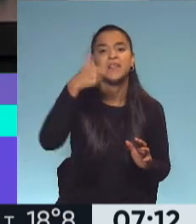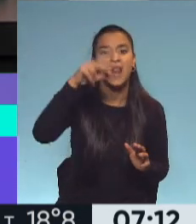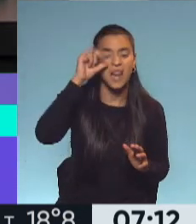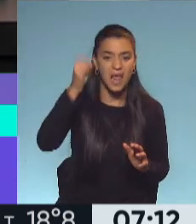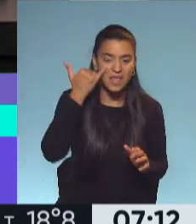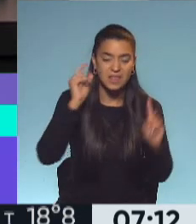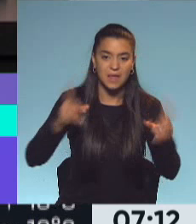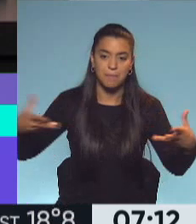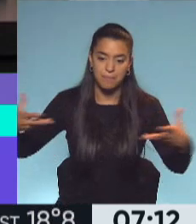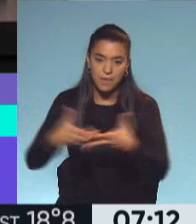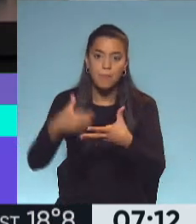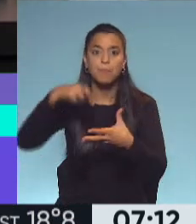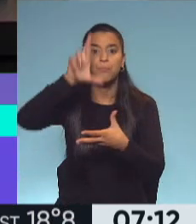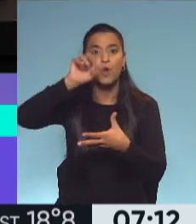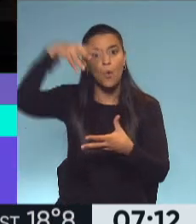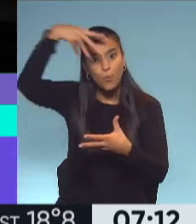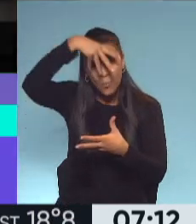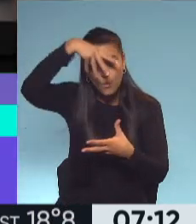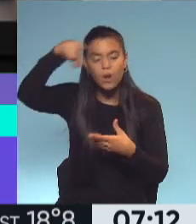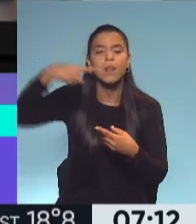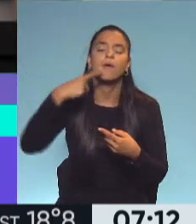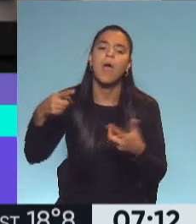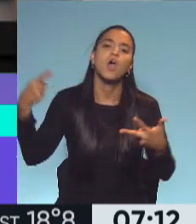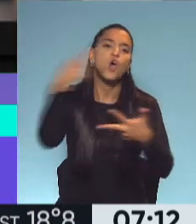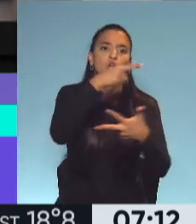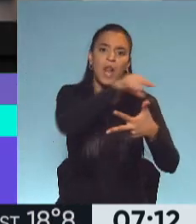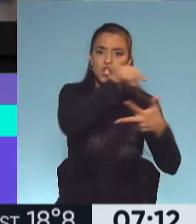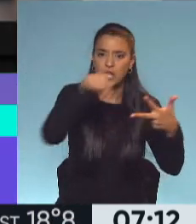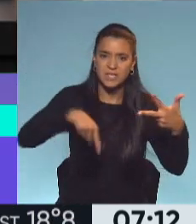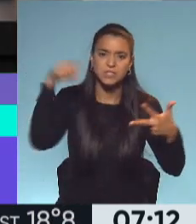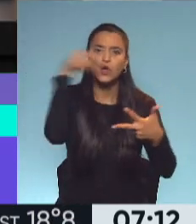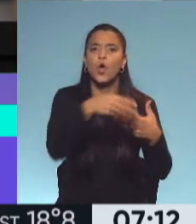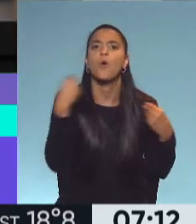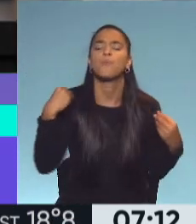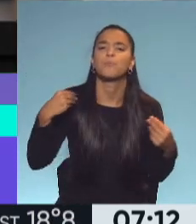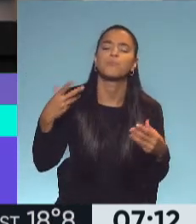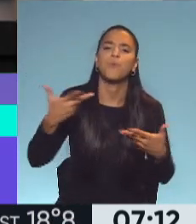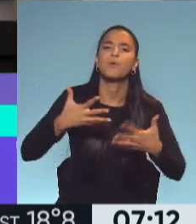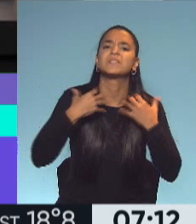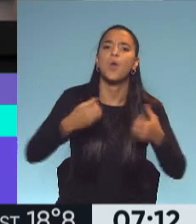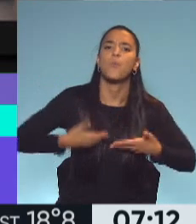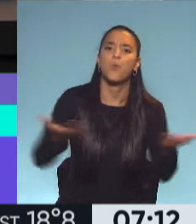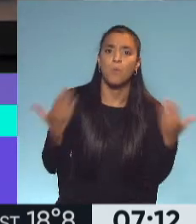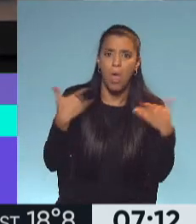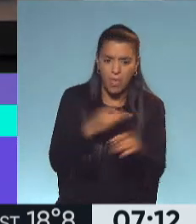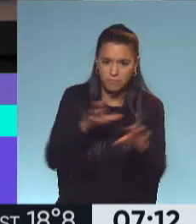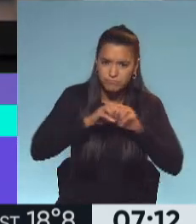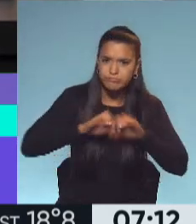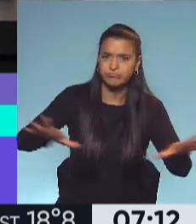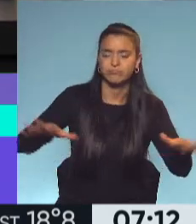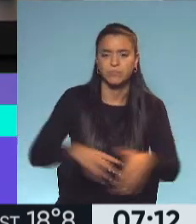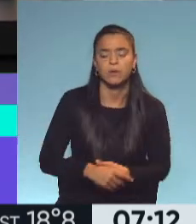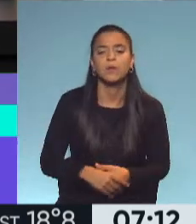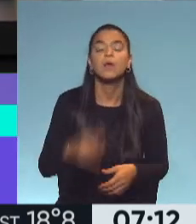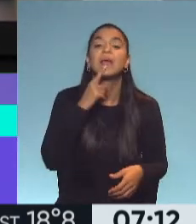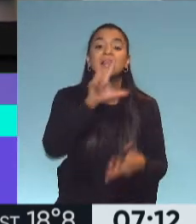del partido PRO, Patricia Bullrich, por atentado a la salud pública y por sedición. La denunciante indicó